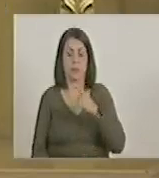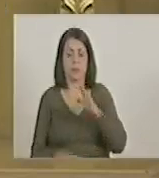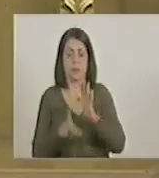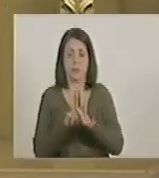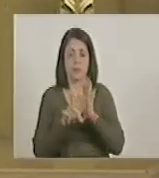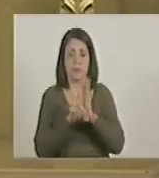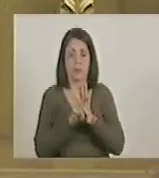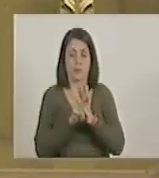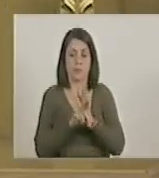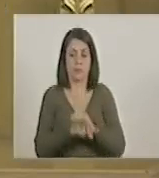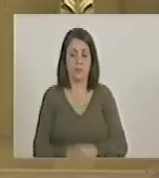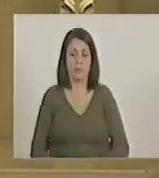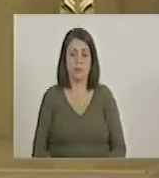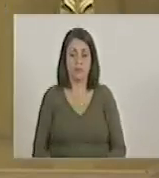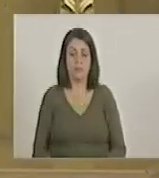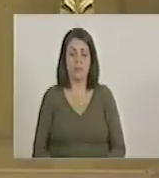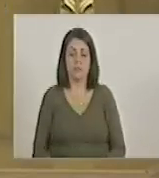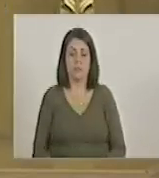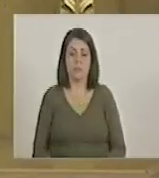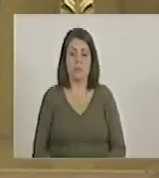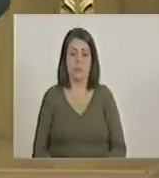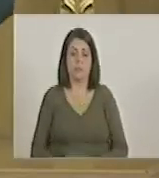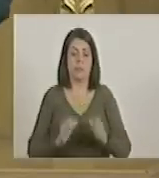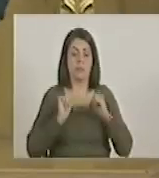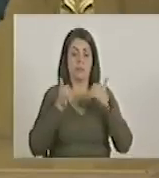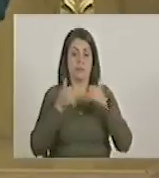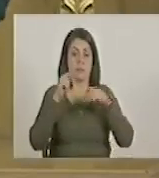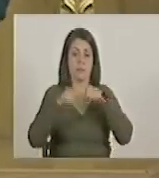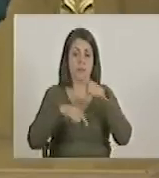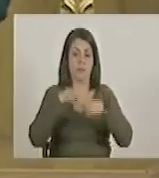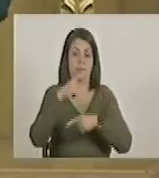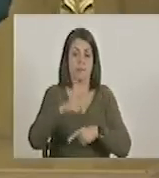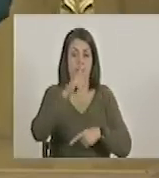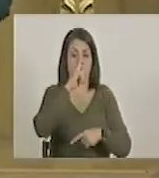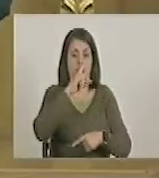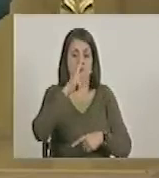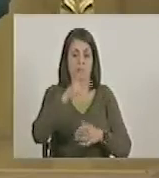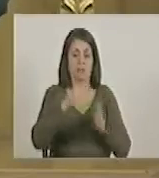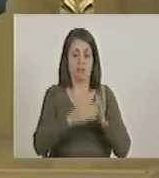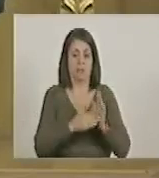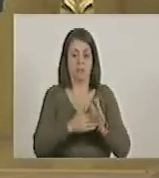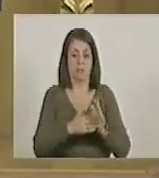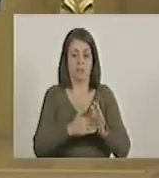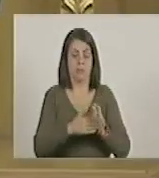la ley se va a iniciar a partir del año